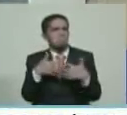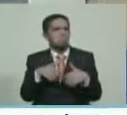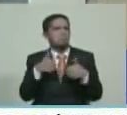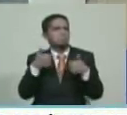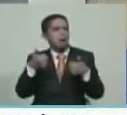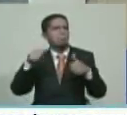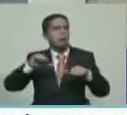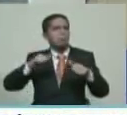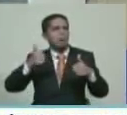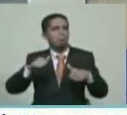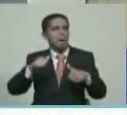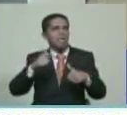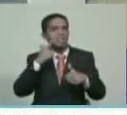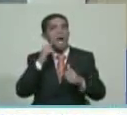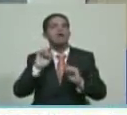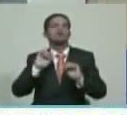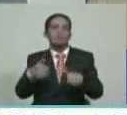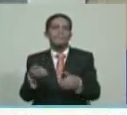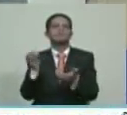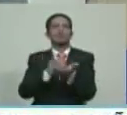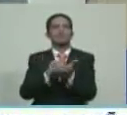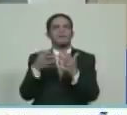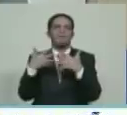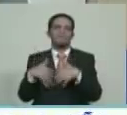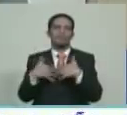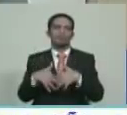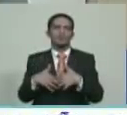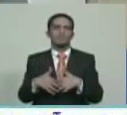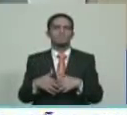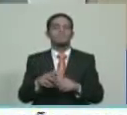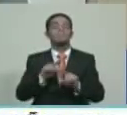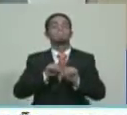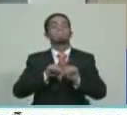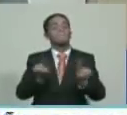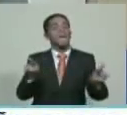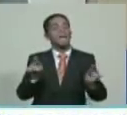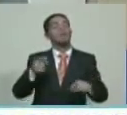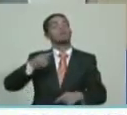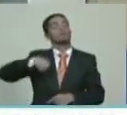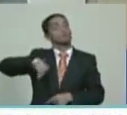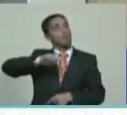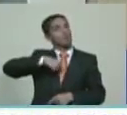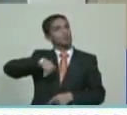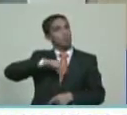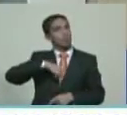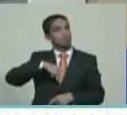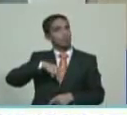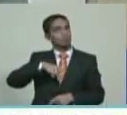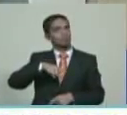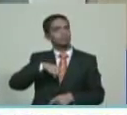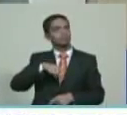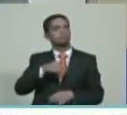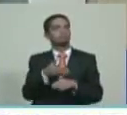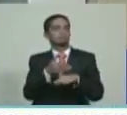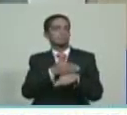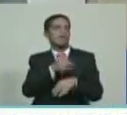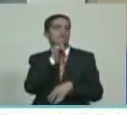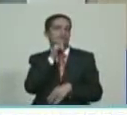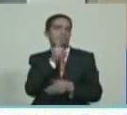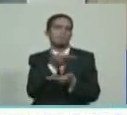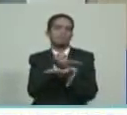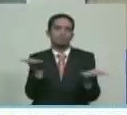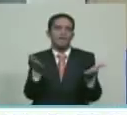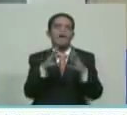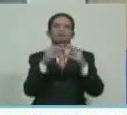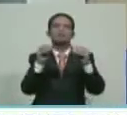los cuales sin embargo nosotros nos permitimos informarle a toda venezuela y al mundo y sobre